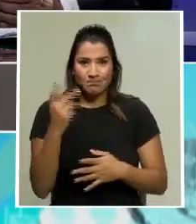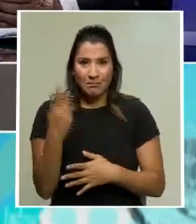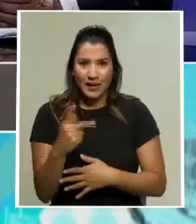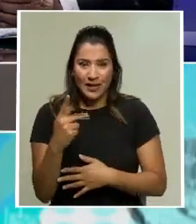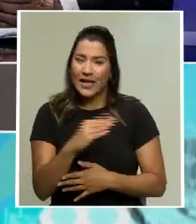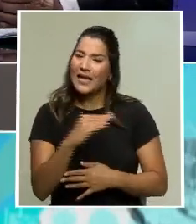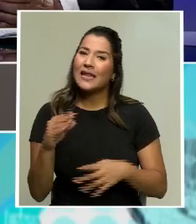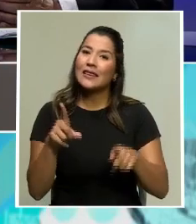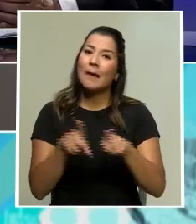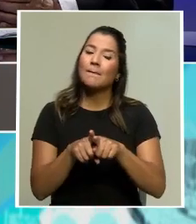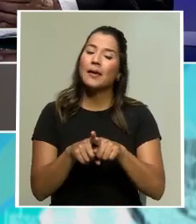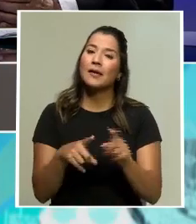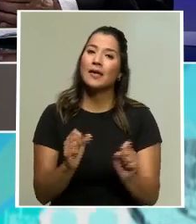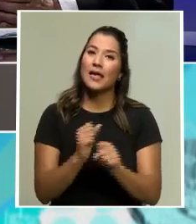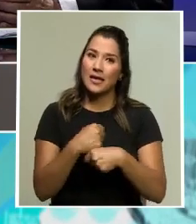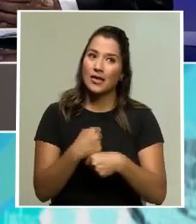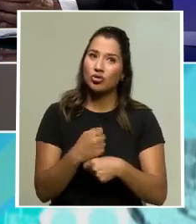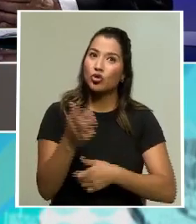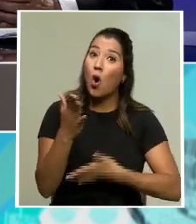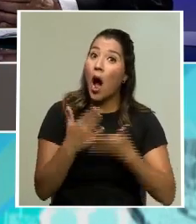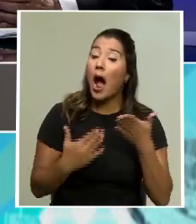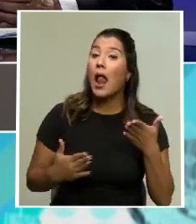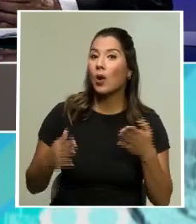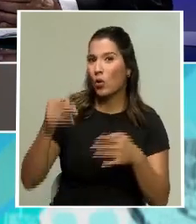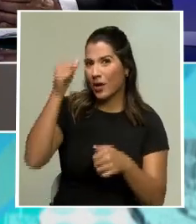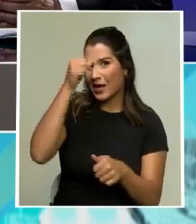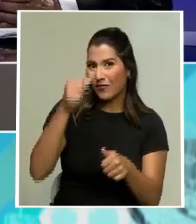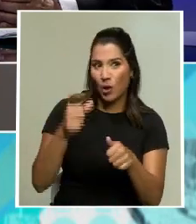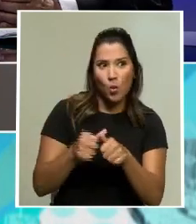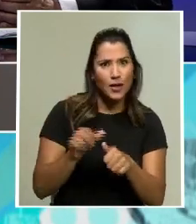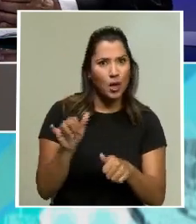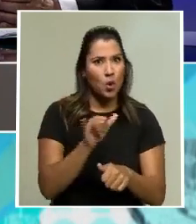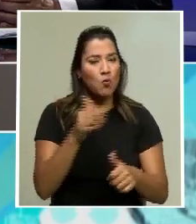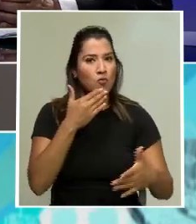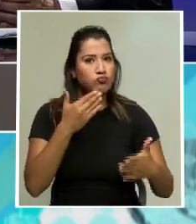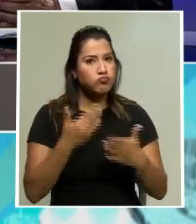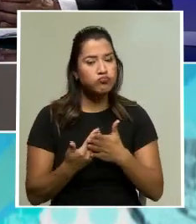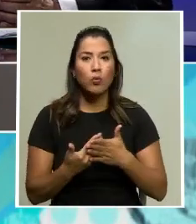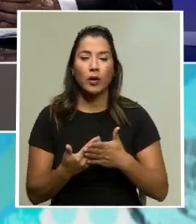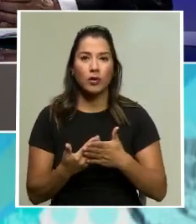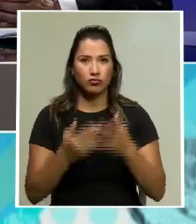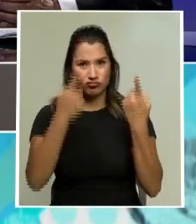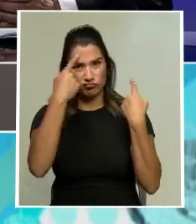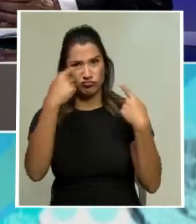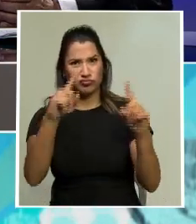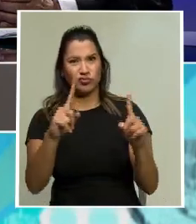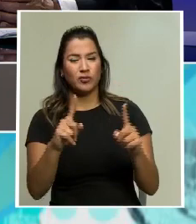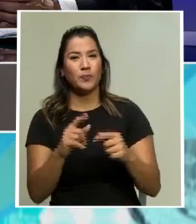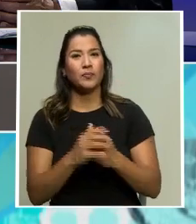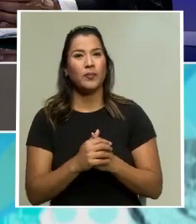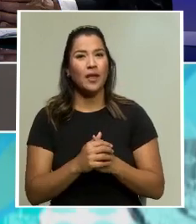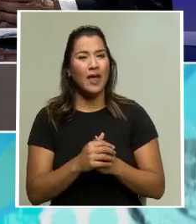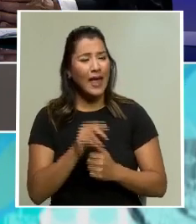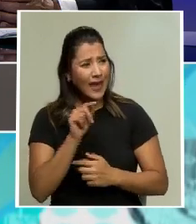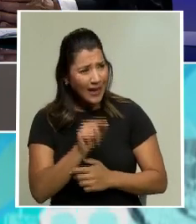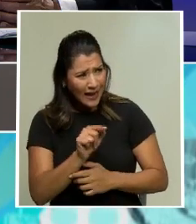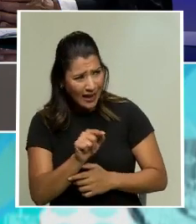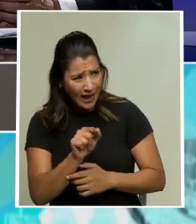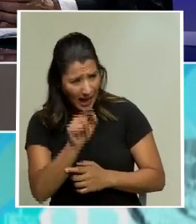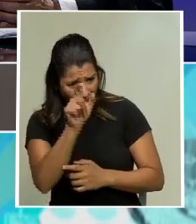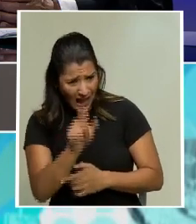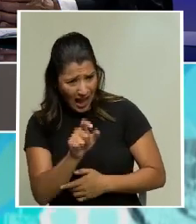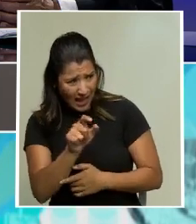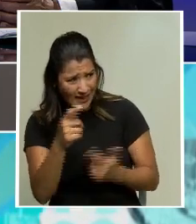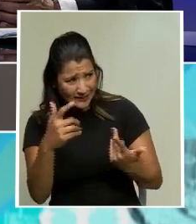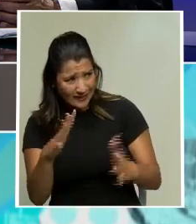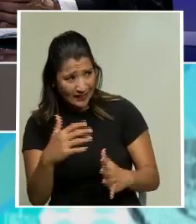una gestión que se recuerda por lo menos como exitosa. ¿Había ya ahí en esa gestión rasgos del